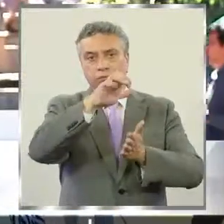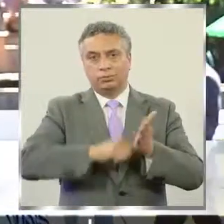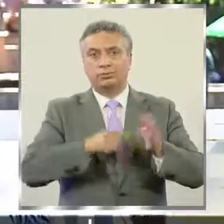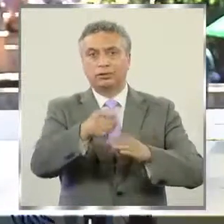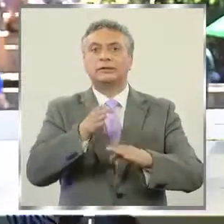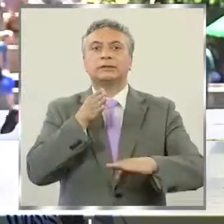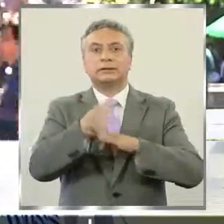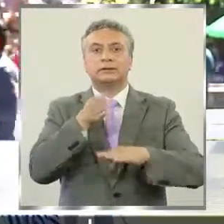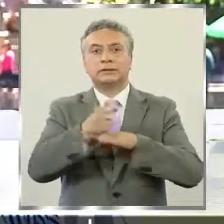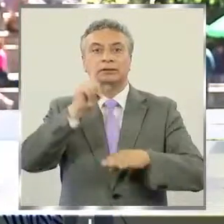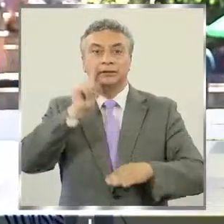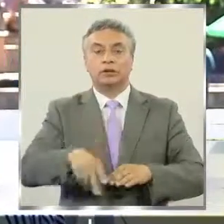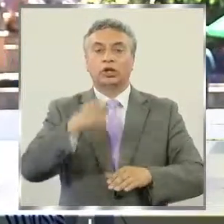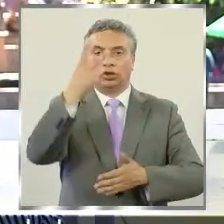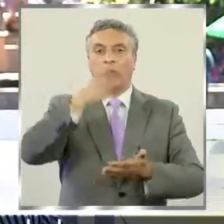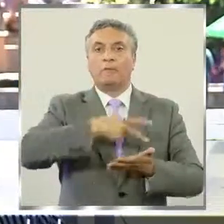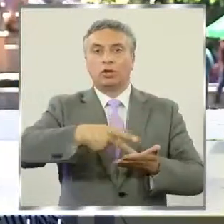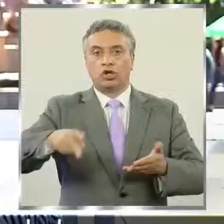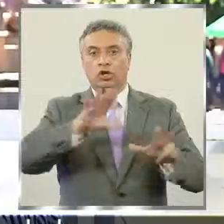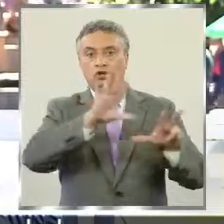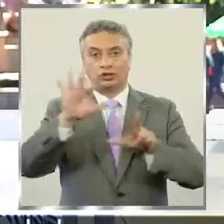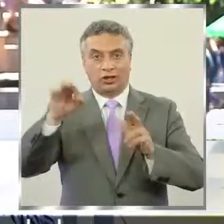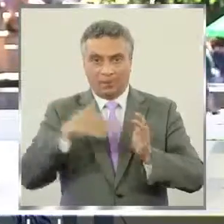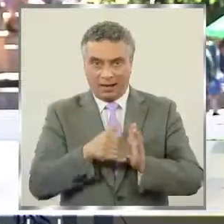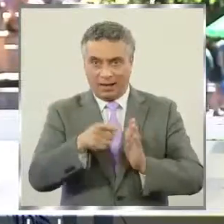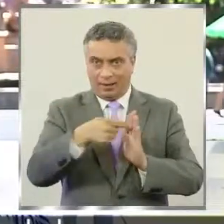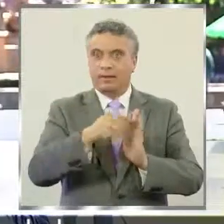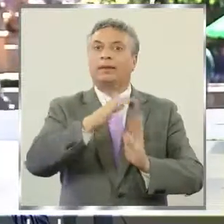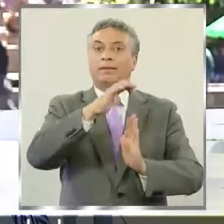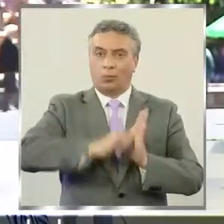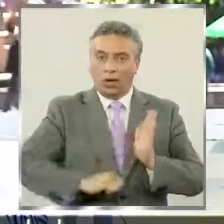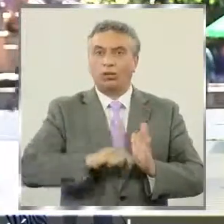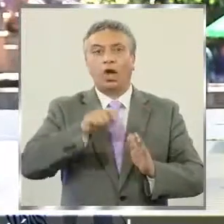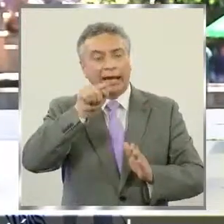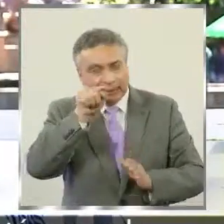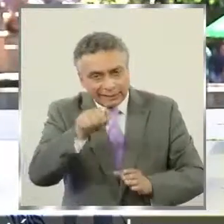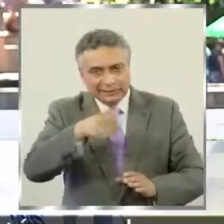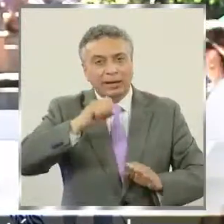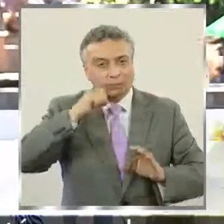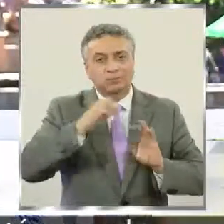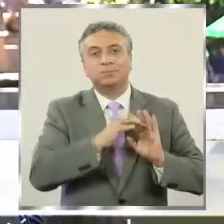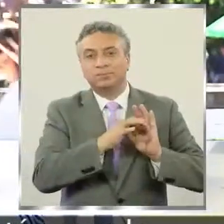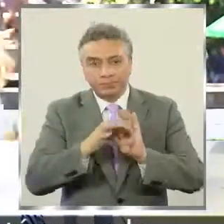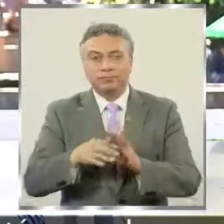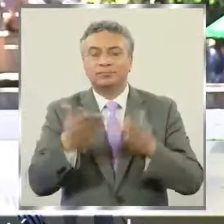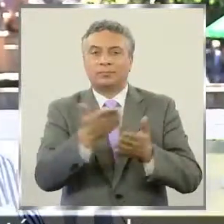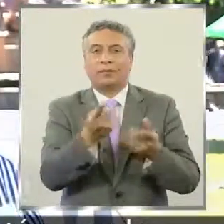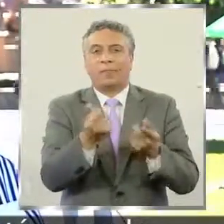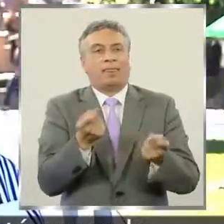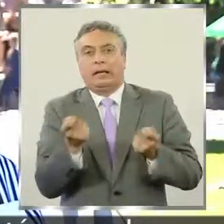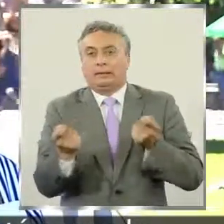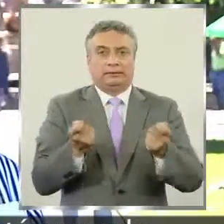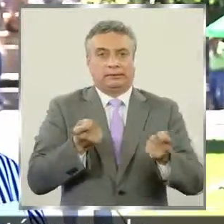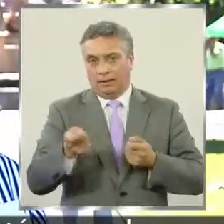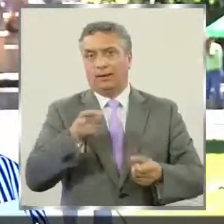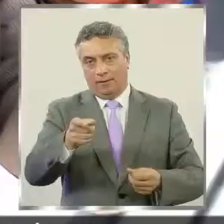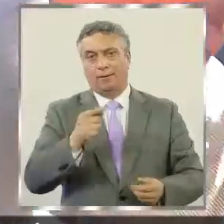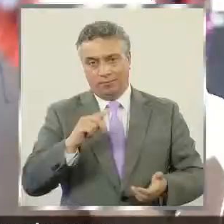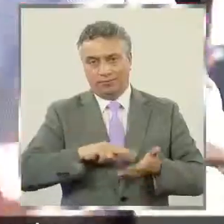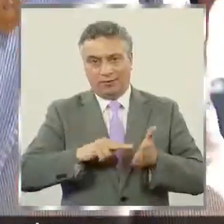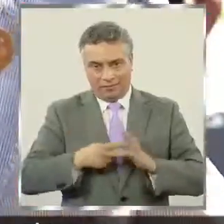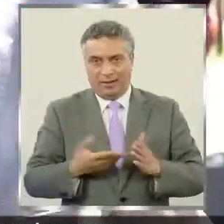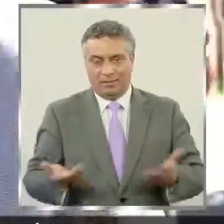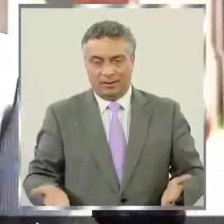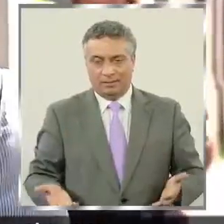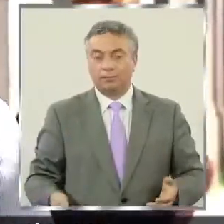de 2.800.000 pesos, que al parecer ese sería el motivo de la falencia económica por la que está pasando.